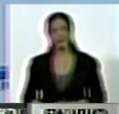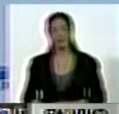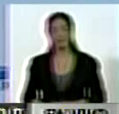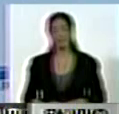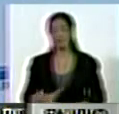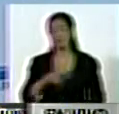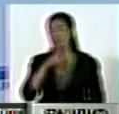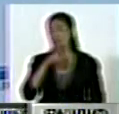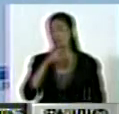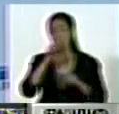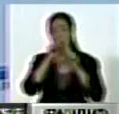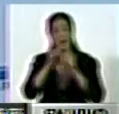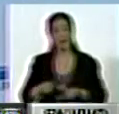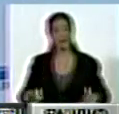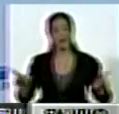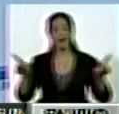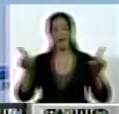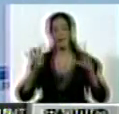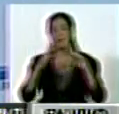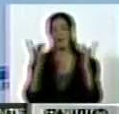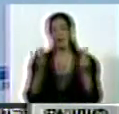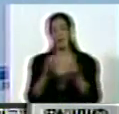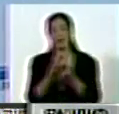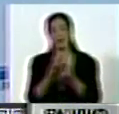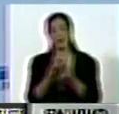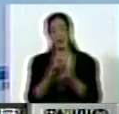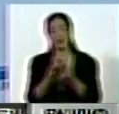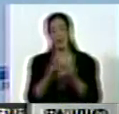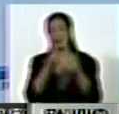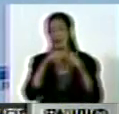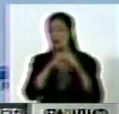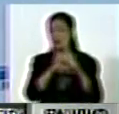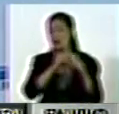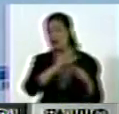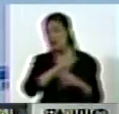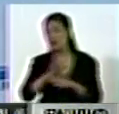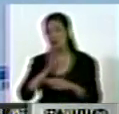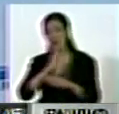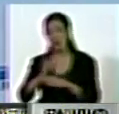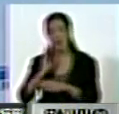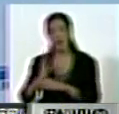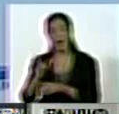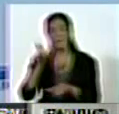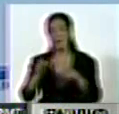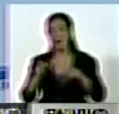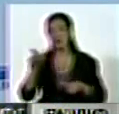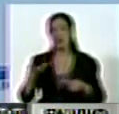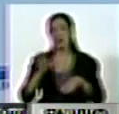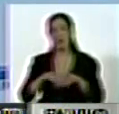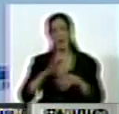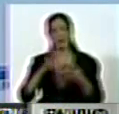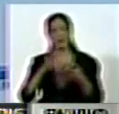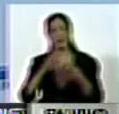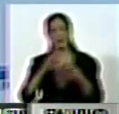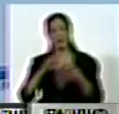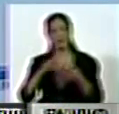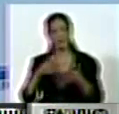terrible el mensaje del Departamento del Tesoro, que sanciona a funcionarios por combatir el